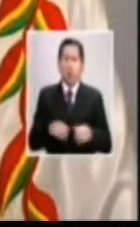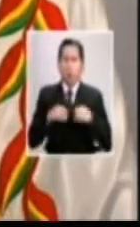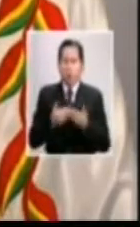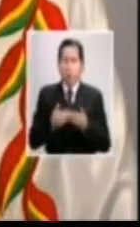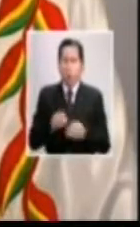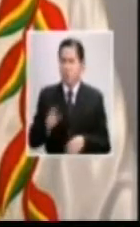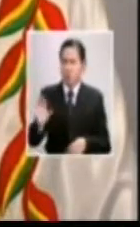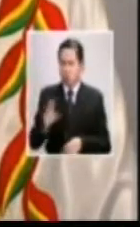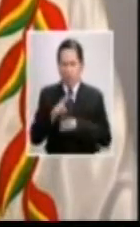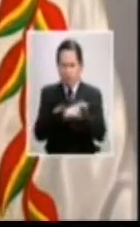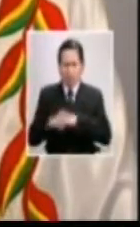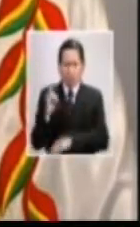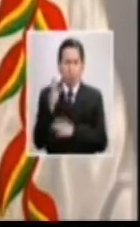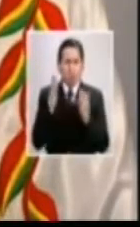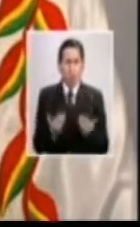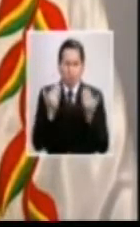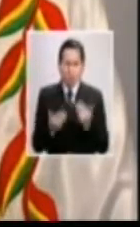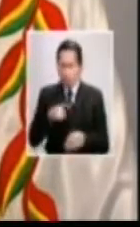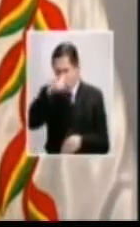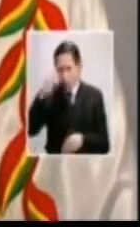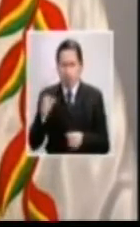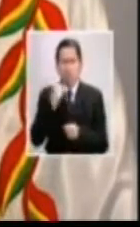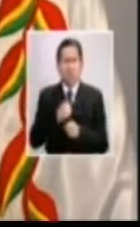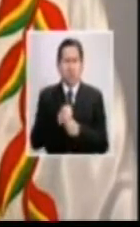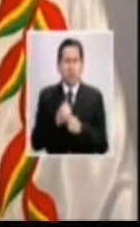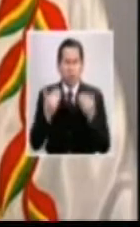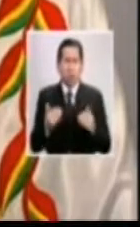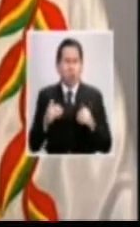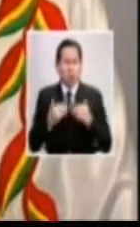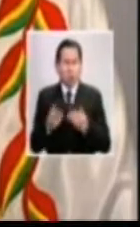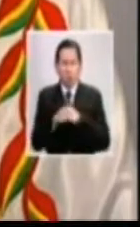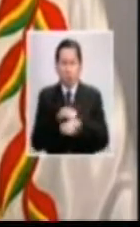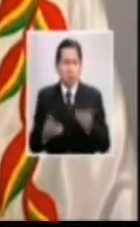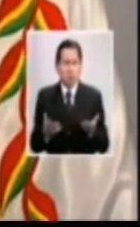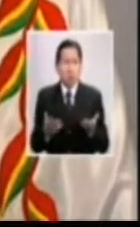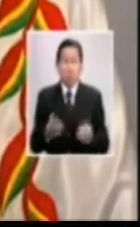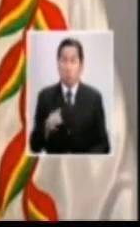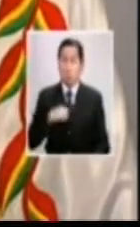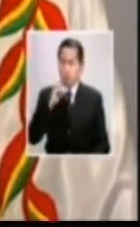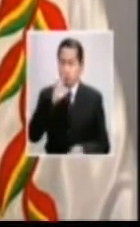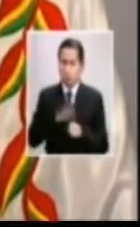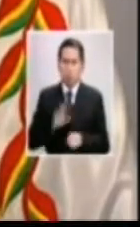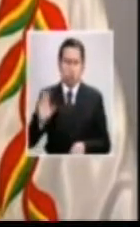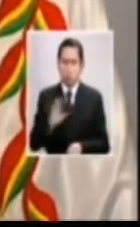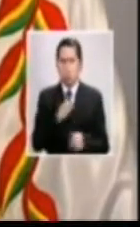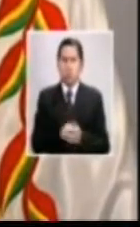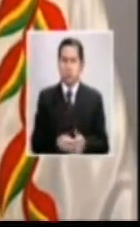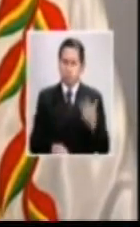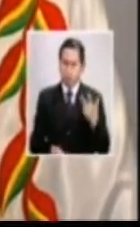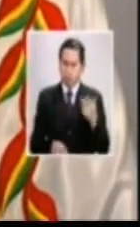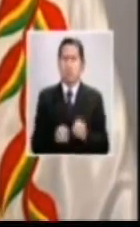de septiembre de este año 2020, de pronto se hace conocer de que la